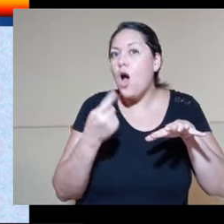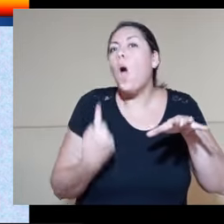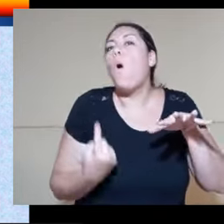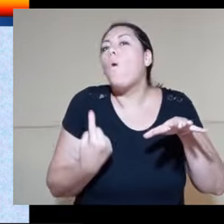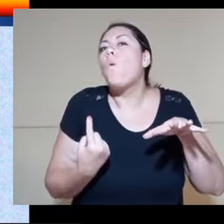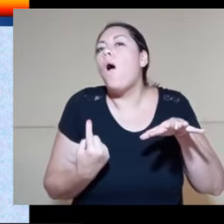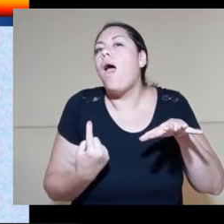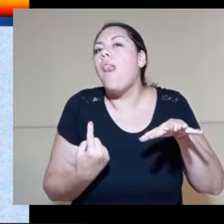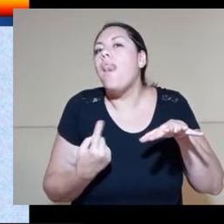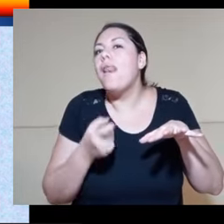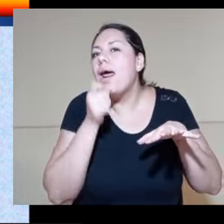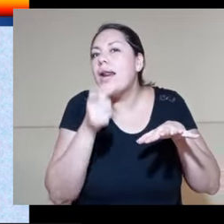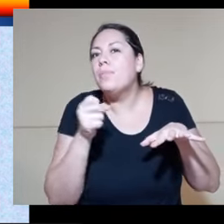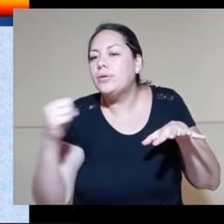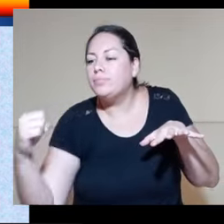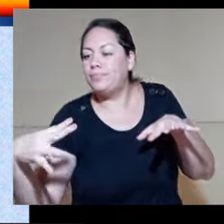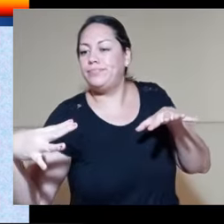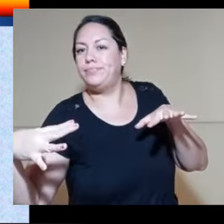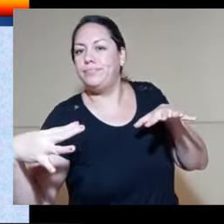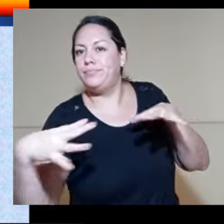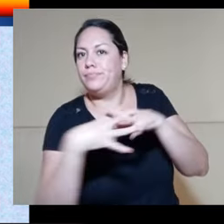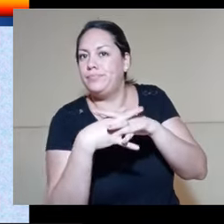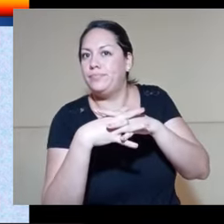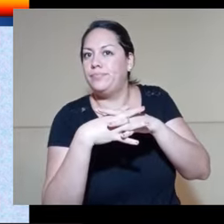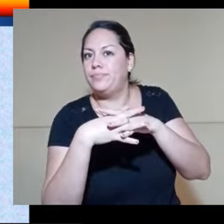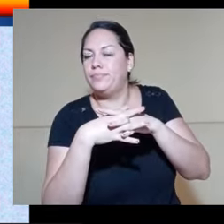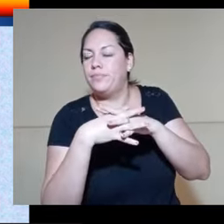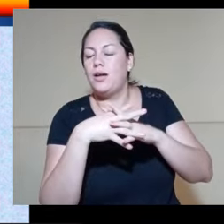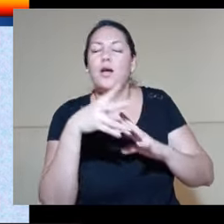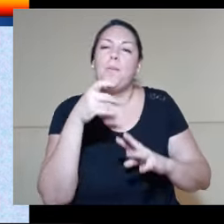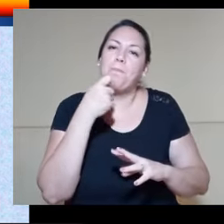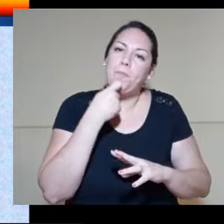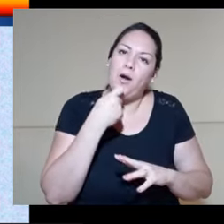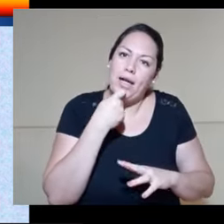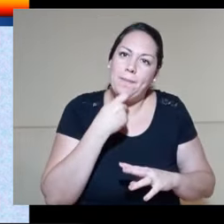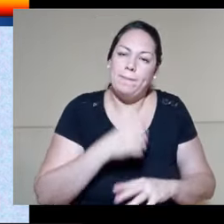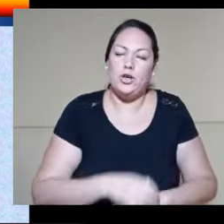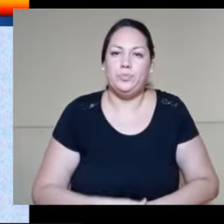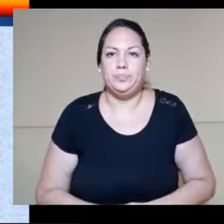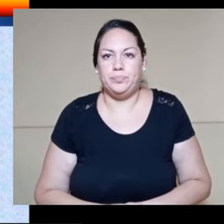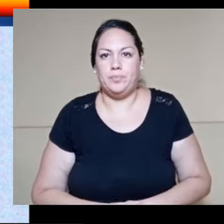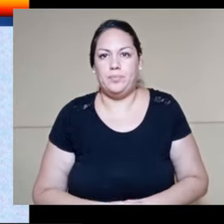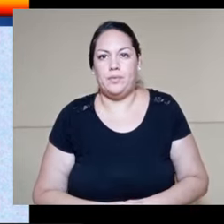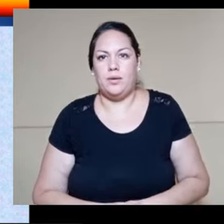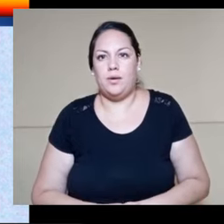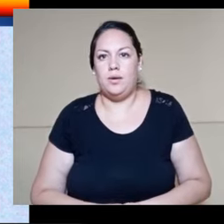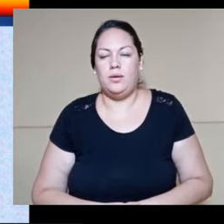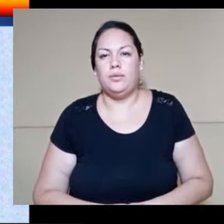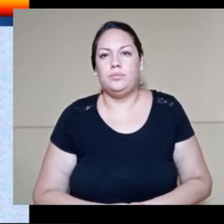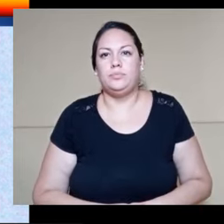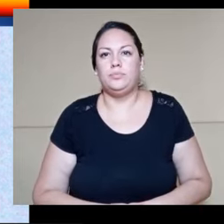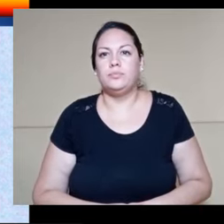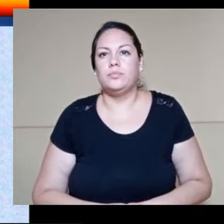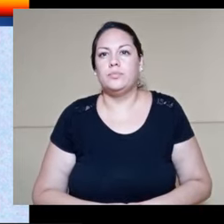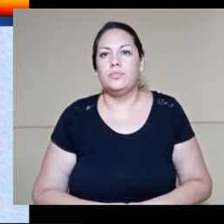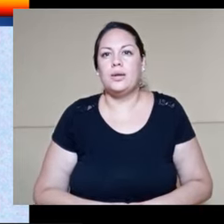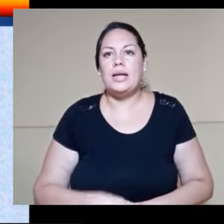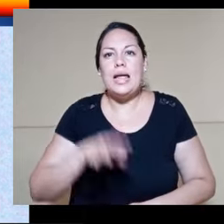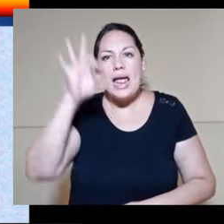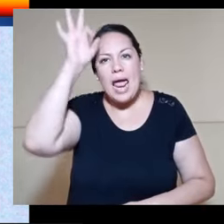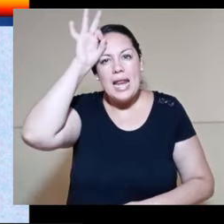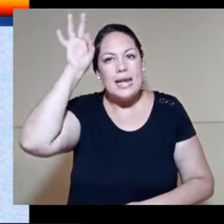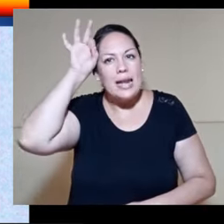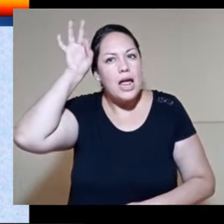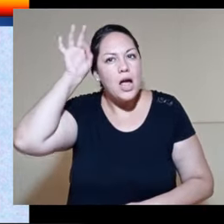esa excitación sea una respuesta excitatoria. Por ejemplo, ¿cómo actúa